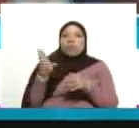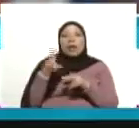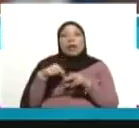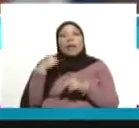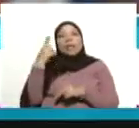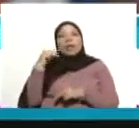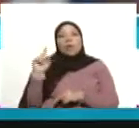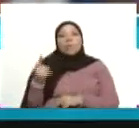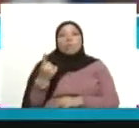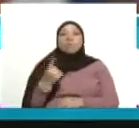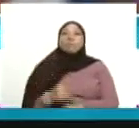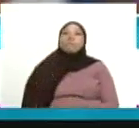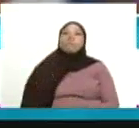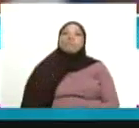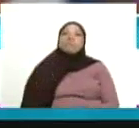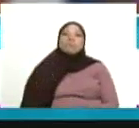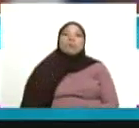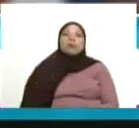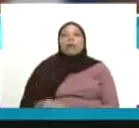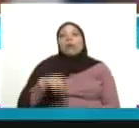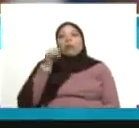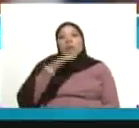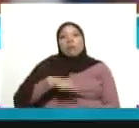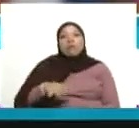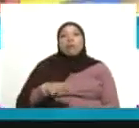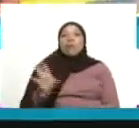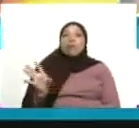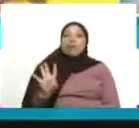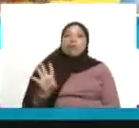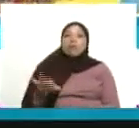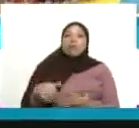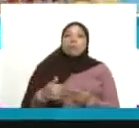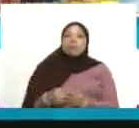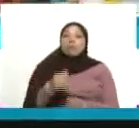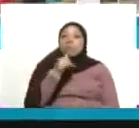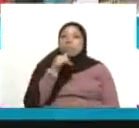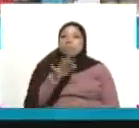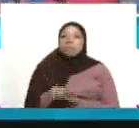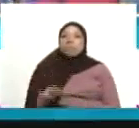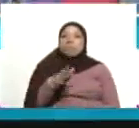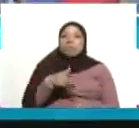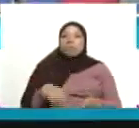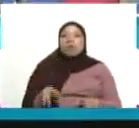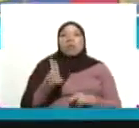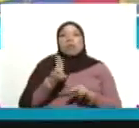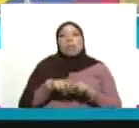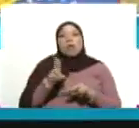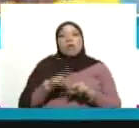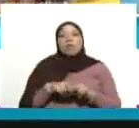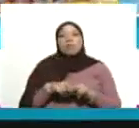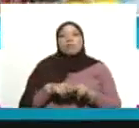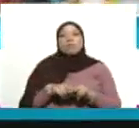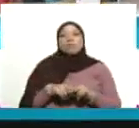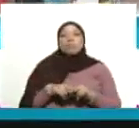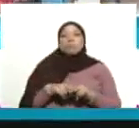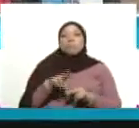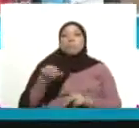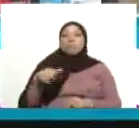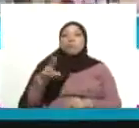Primero. Salió el pueblo del Negro Primero para la calle, ¿ah? Donde nació el Negro Primero, en San Juan de Payara.